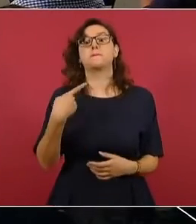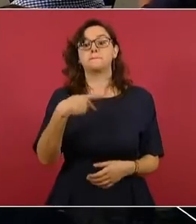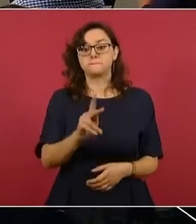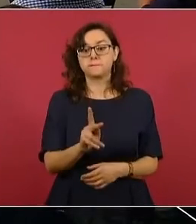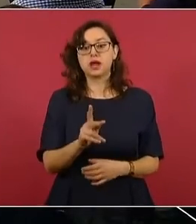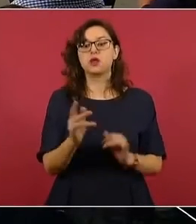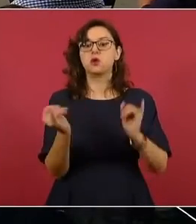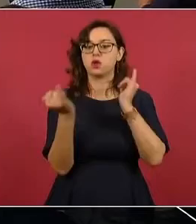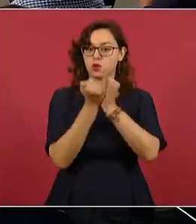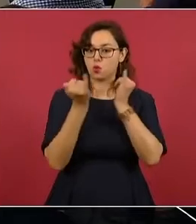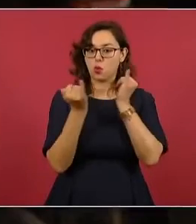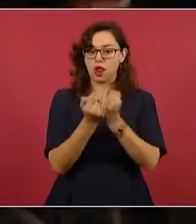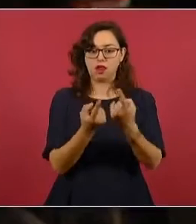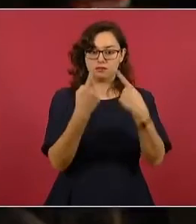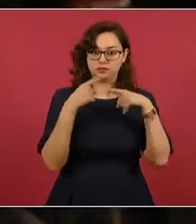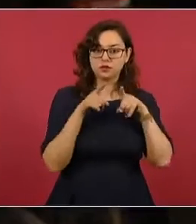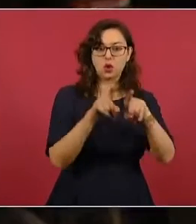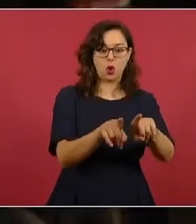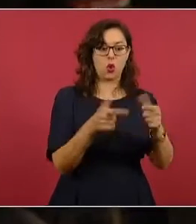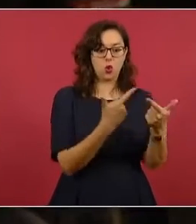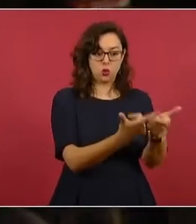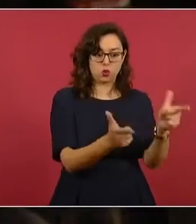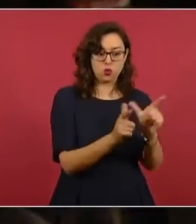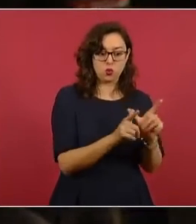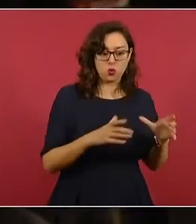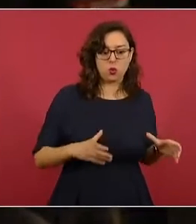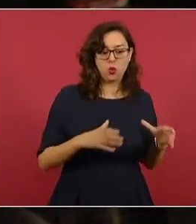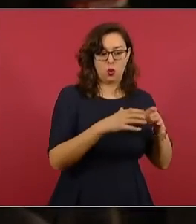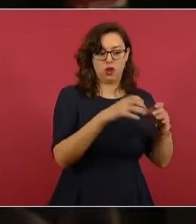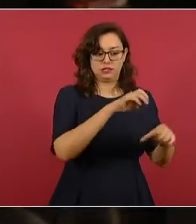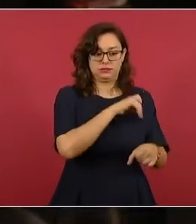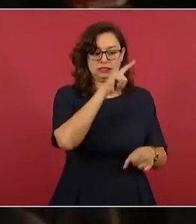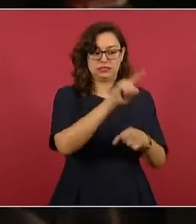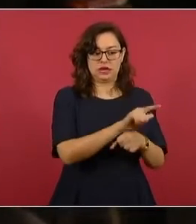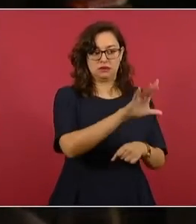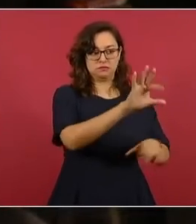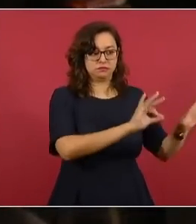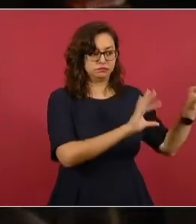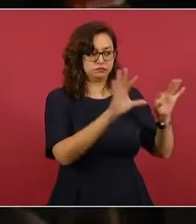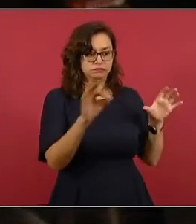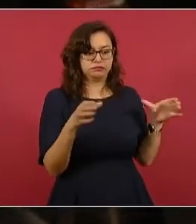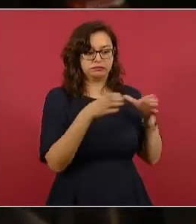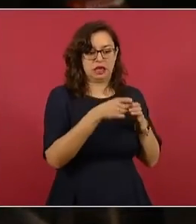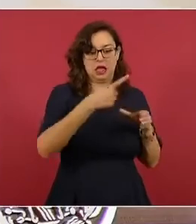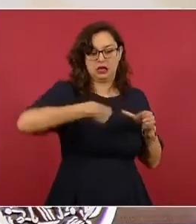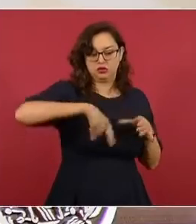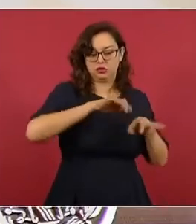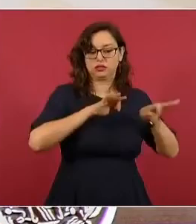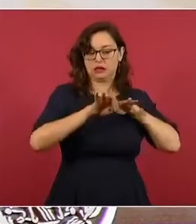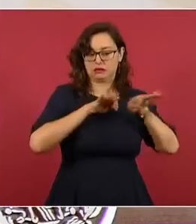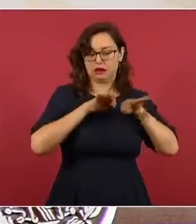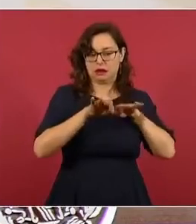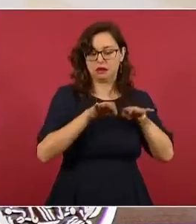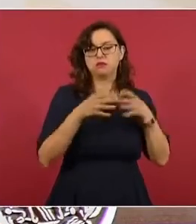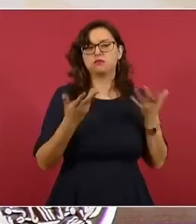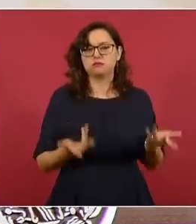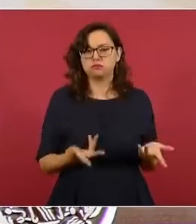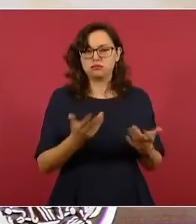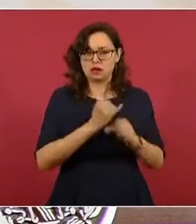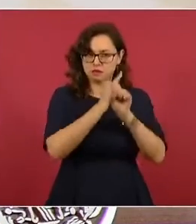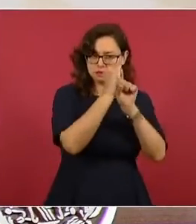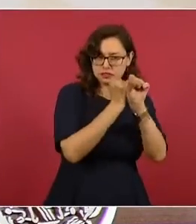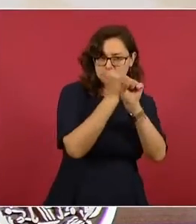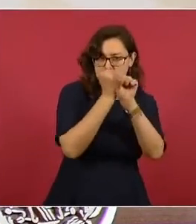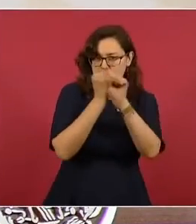atendiendo precisamente la problemática que existe, es real, a la que usted se refiere, sobre algunos albergues,